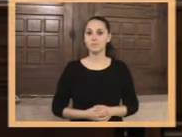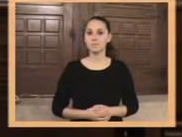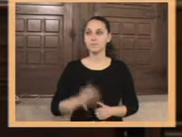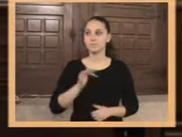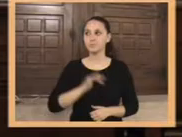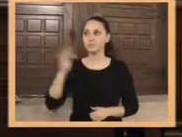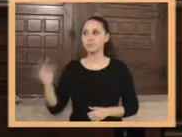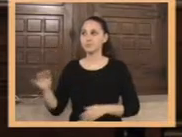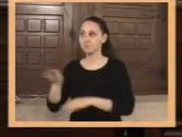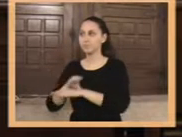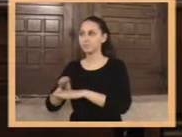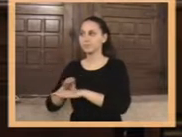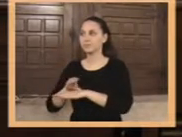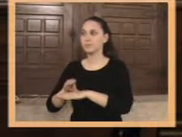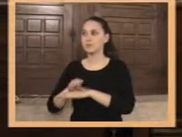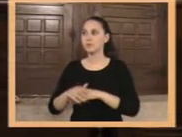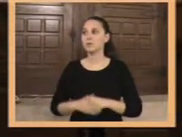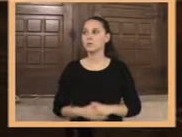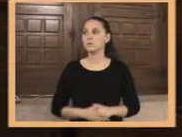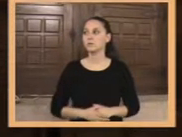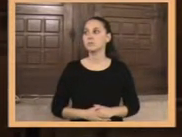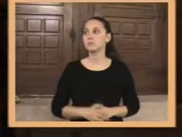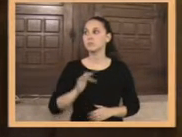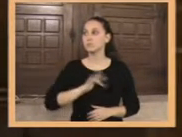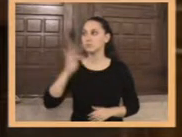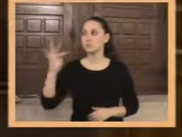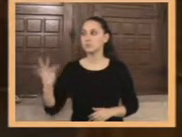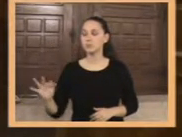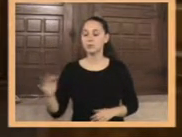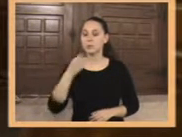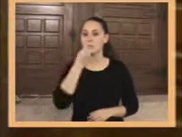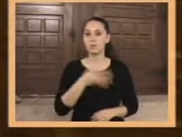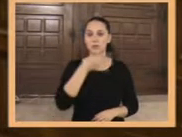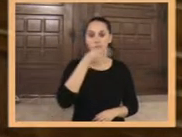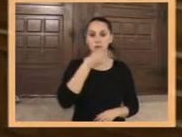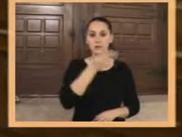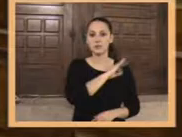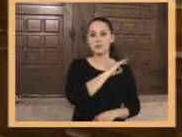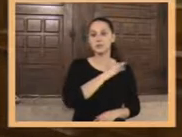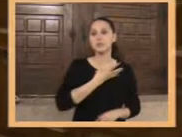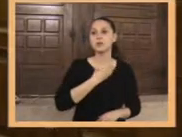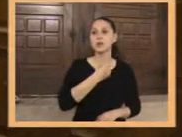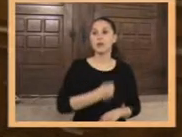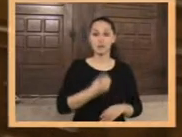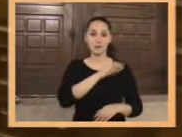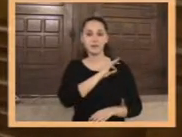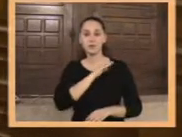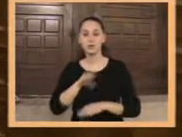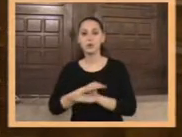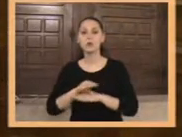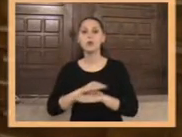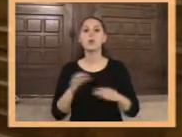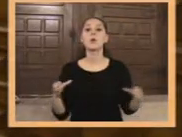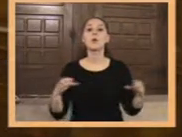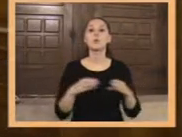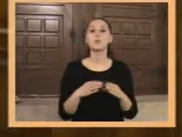Palabras de los señores concejales. Señor García Nuño tiene la palabra. Buenas tardes, señor alcalde, señores concejales. El Grupo Municipal